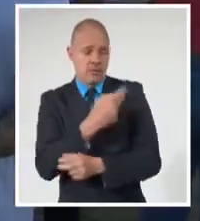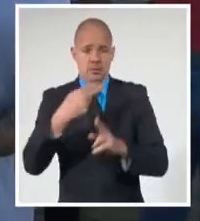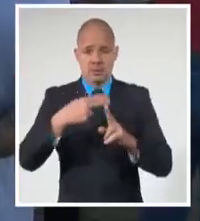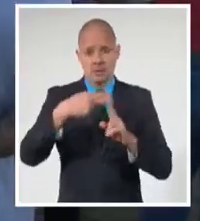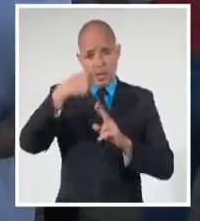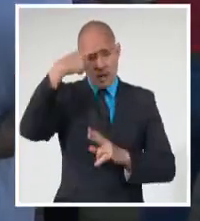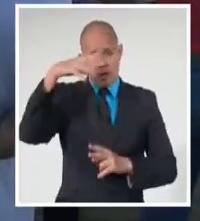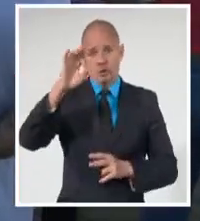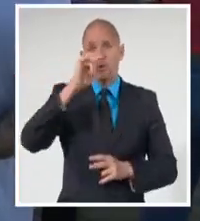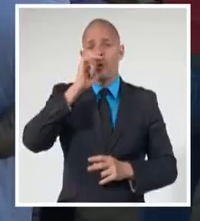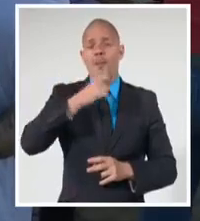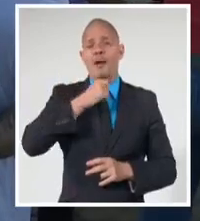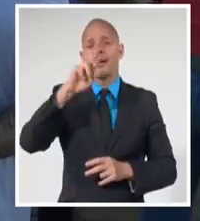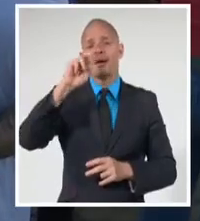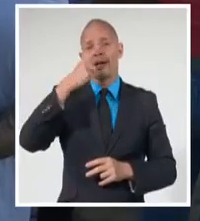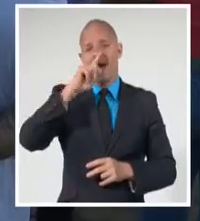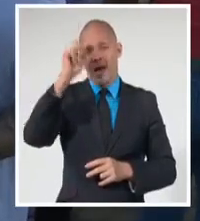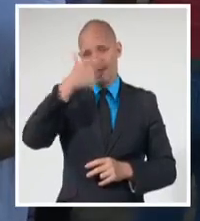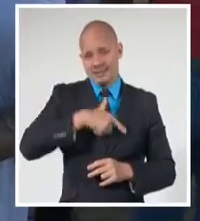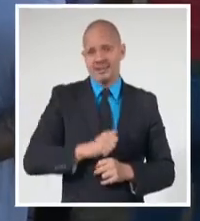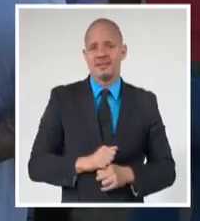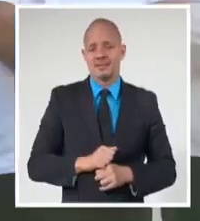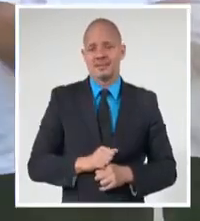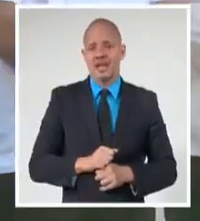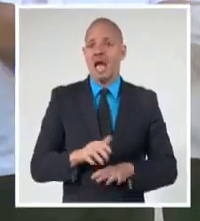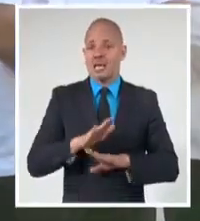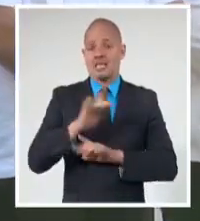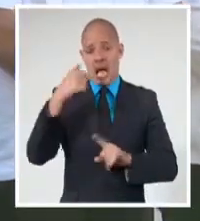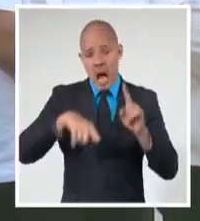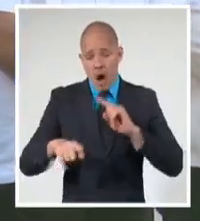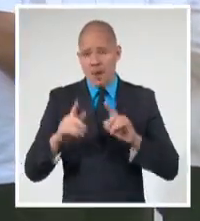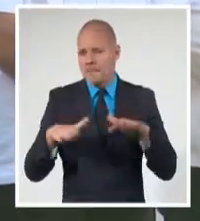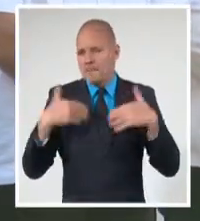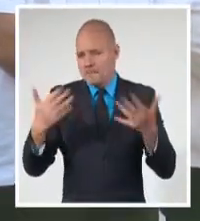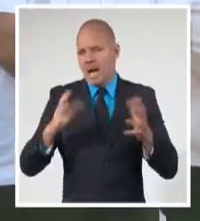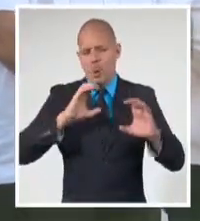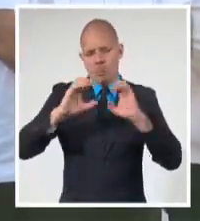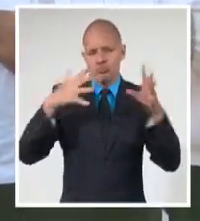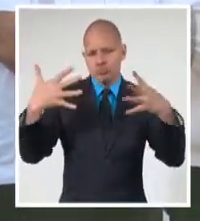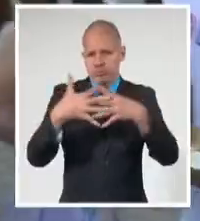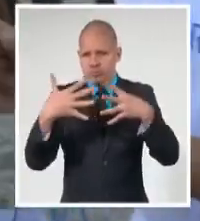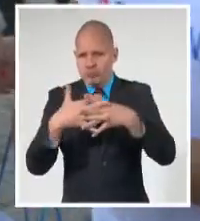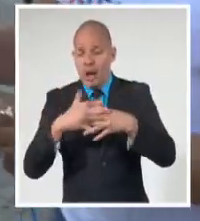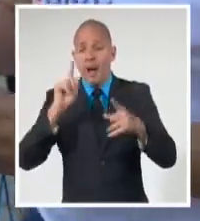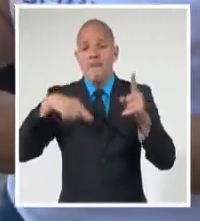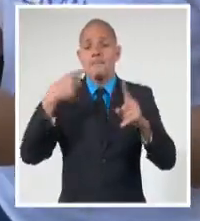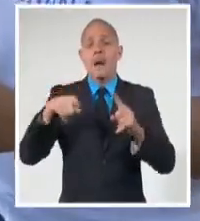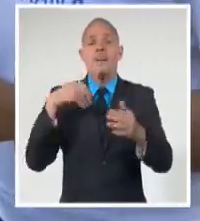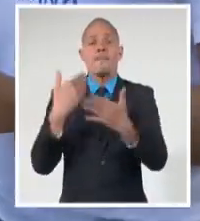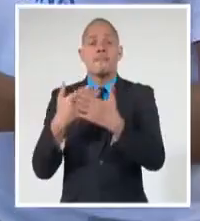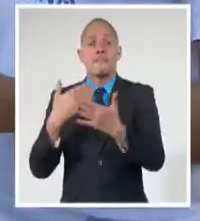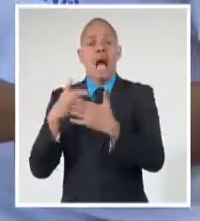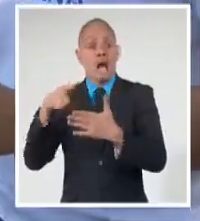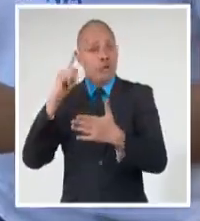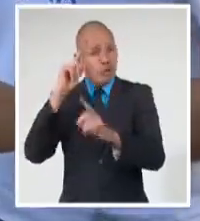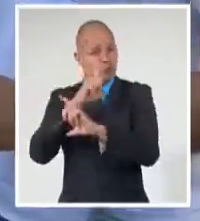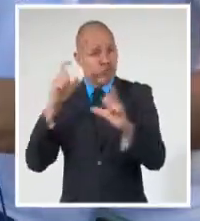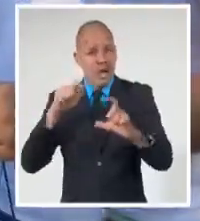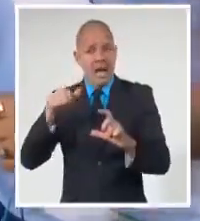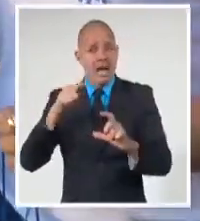par, fortalecerá la gestión en materia de comunicación y la concepción del Instituto como empresa de alta tecnología a nivel